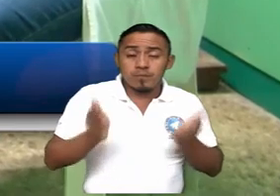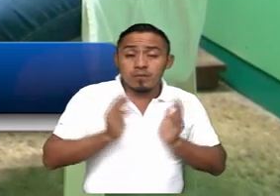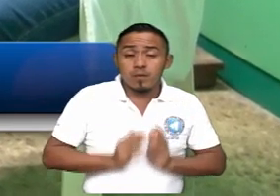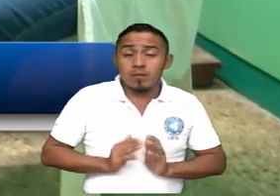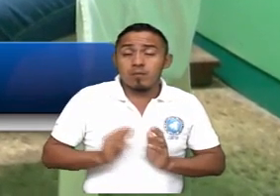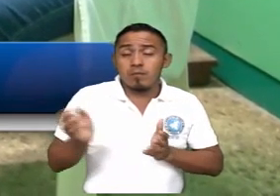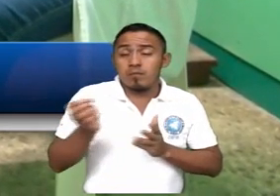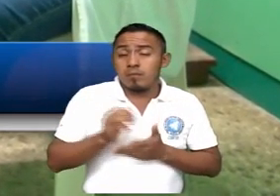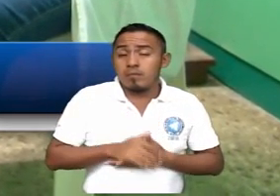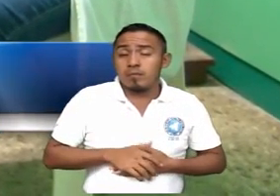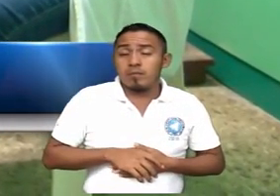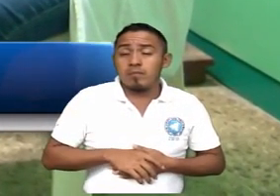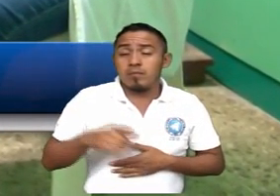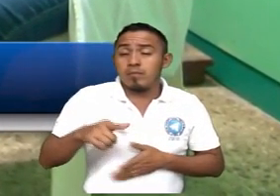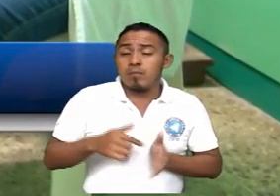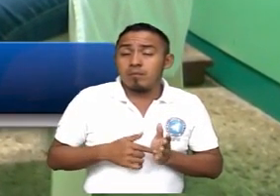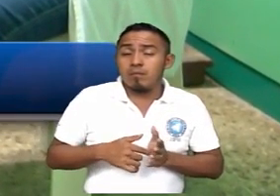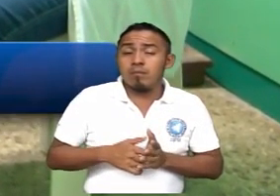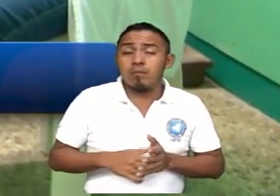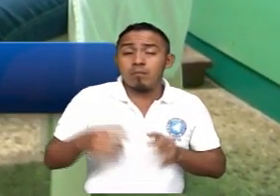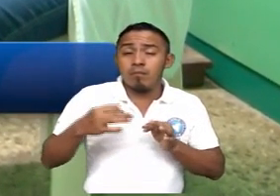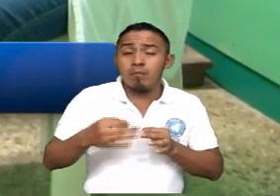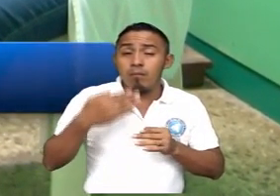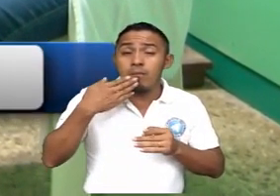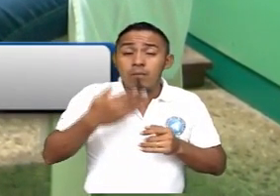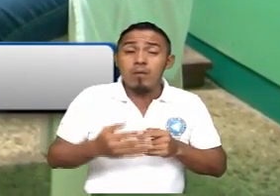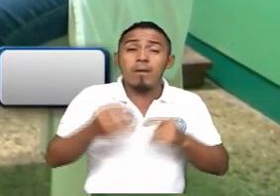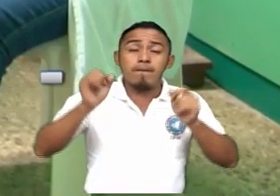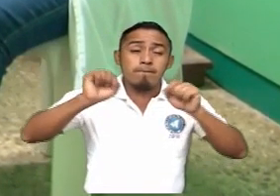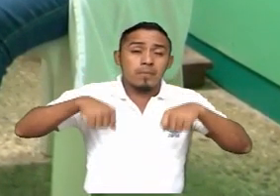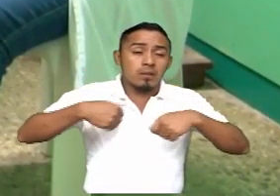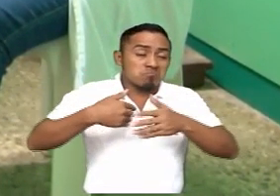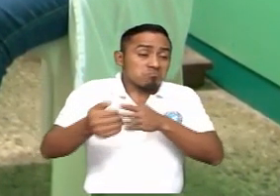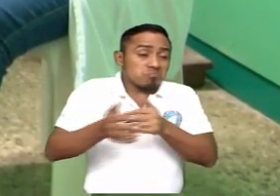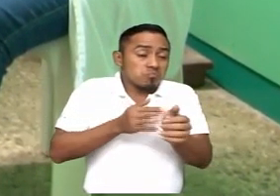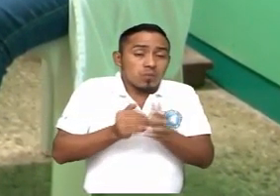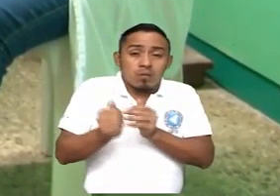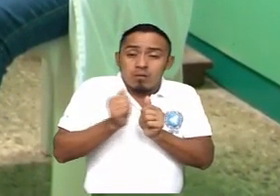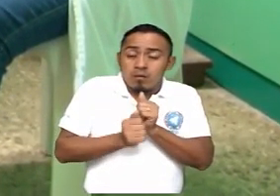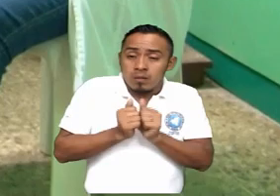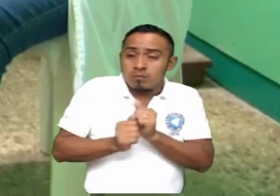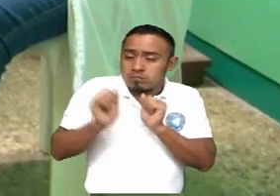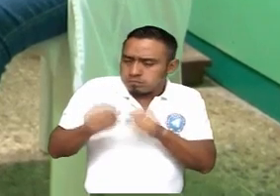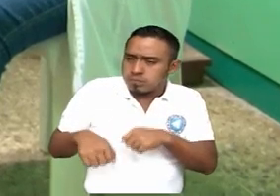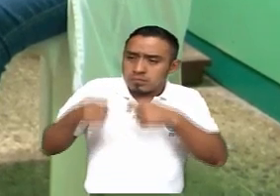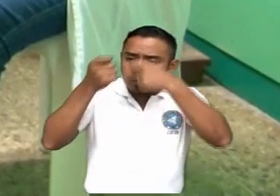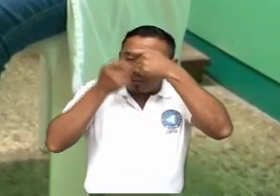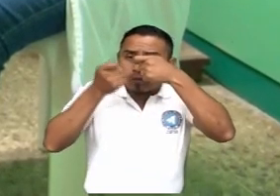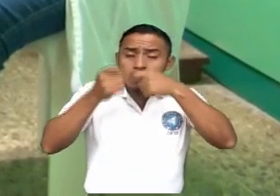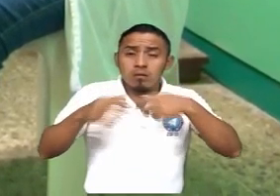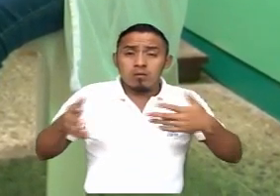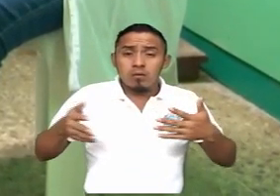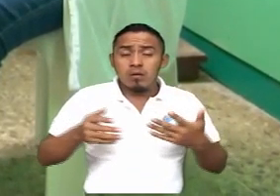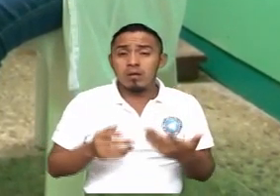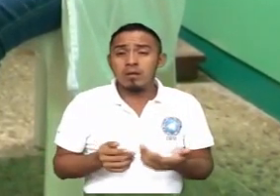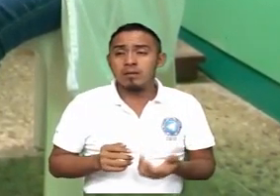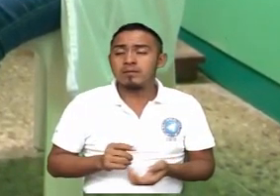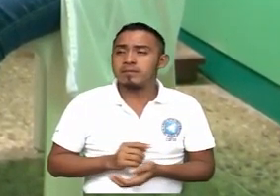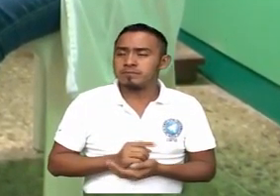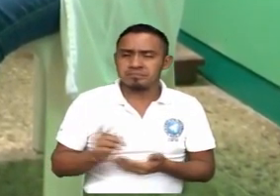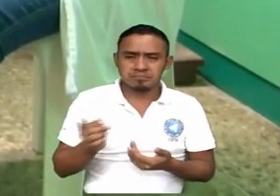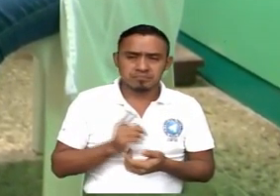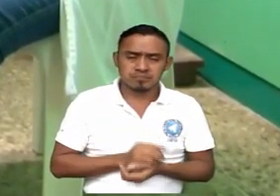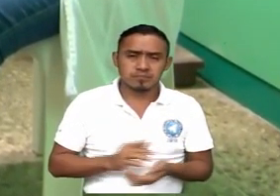es un ojo que es anatómicamente sin alteraciones, por ejemplo... Si solo es el problema de la catarata. Solo el